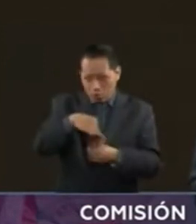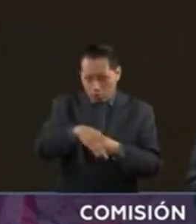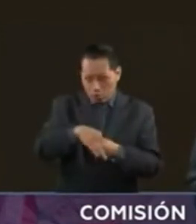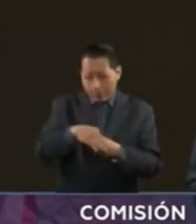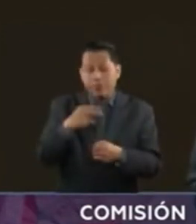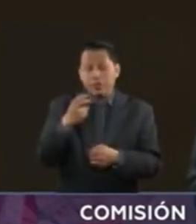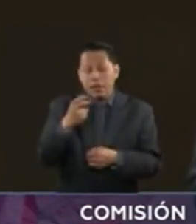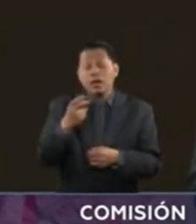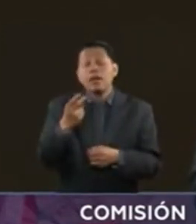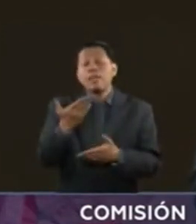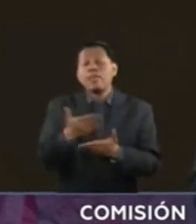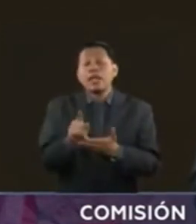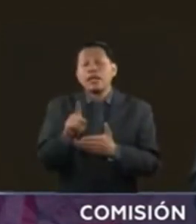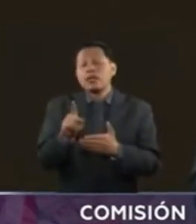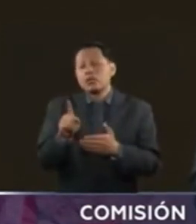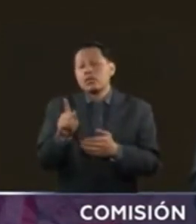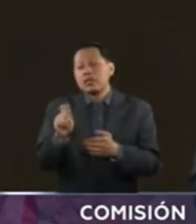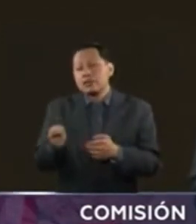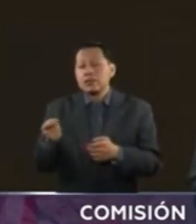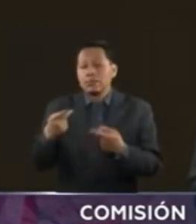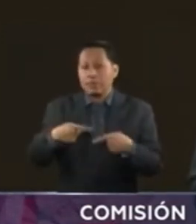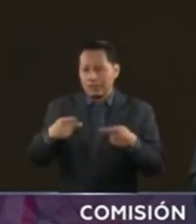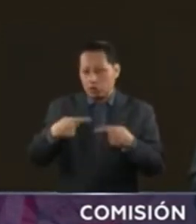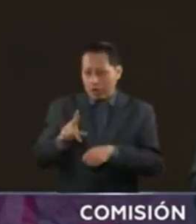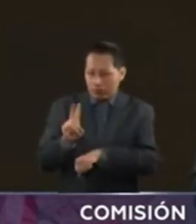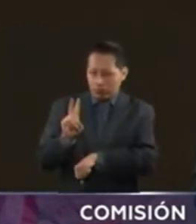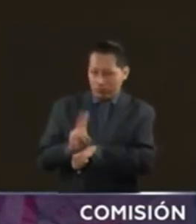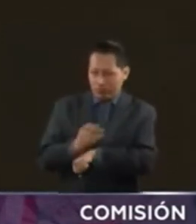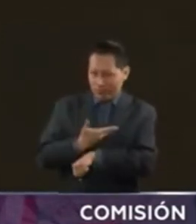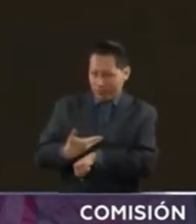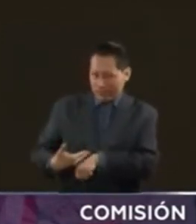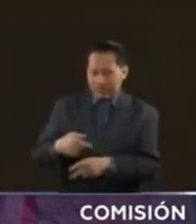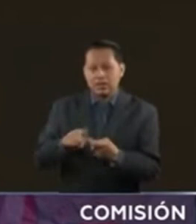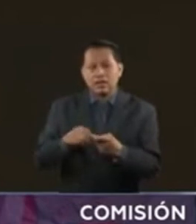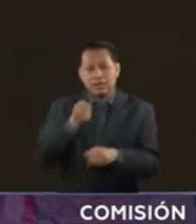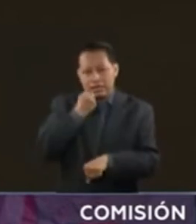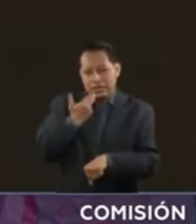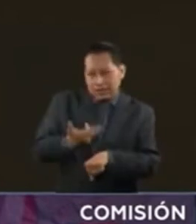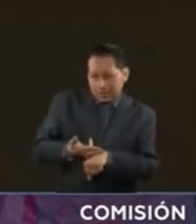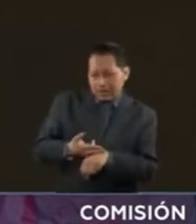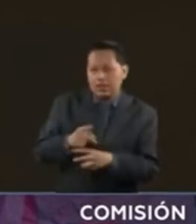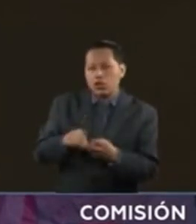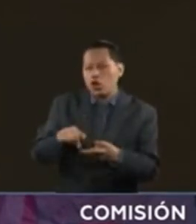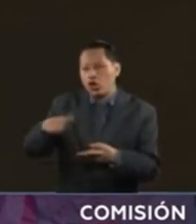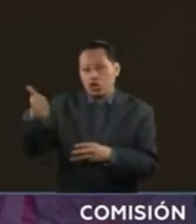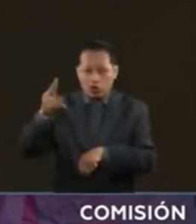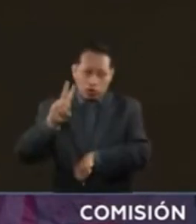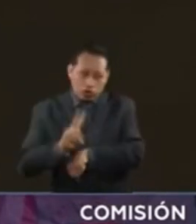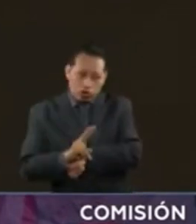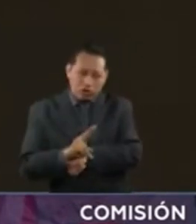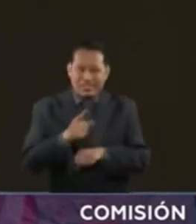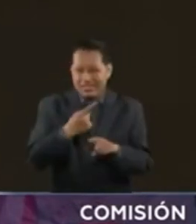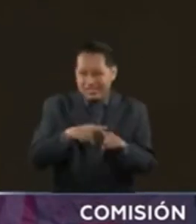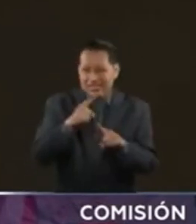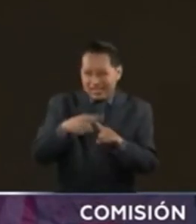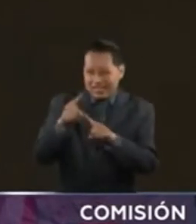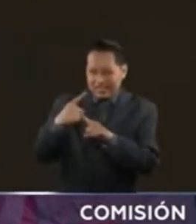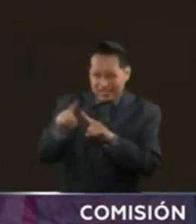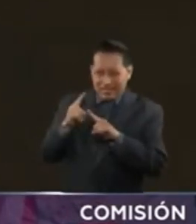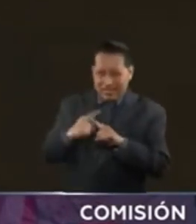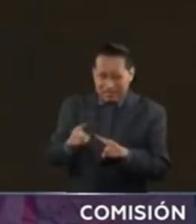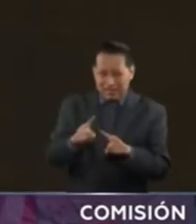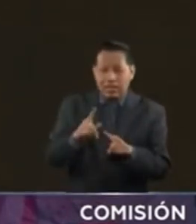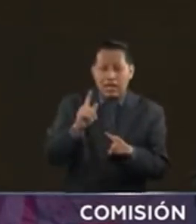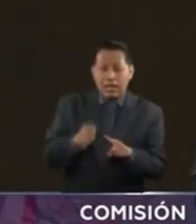incorporamos el presidente de la mesa los secretarios los escrutadores pues es la contratación